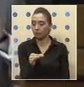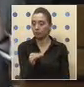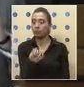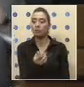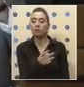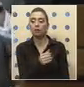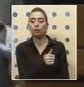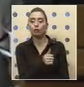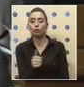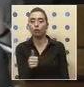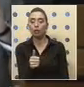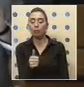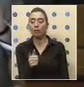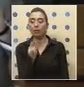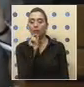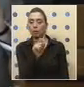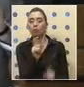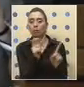solo con epítetos,